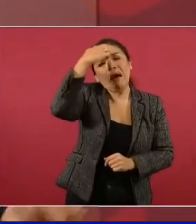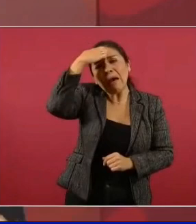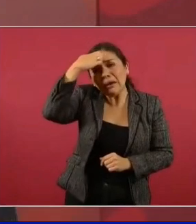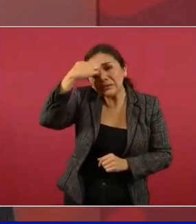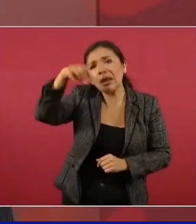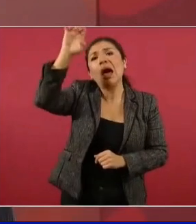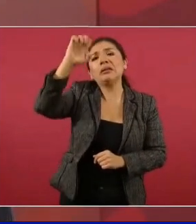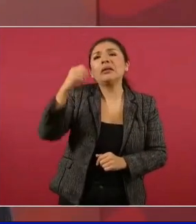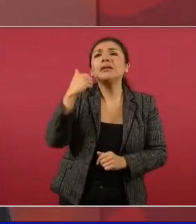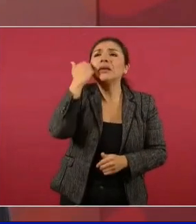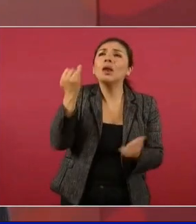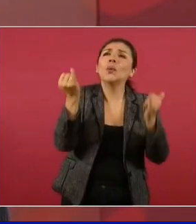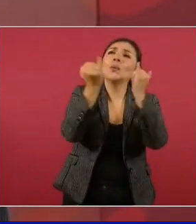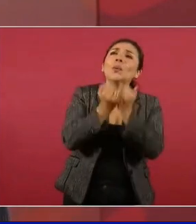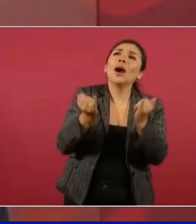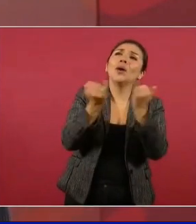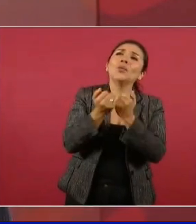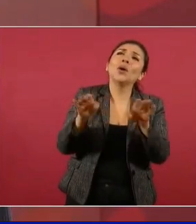algunos,